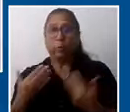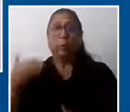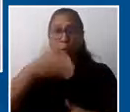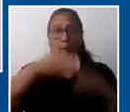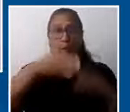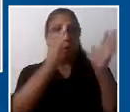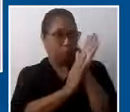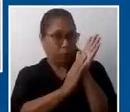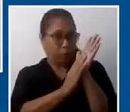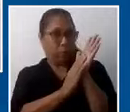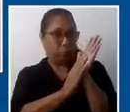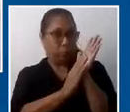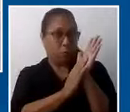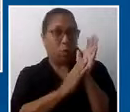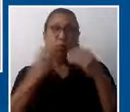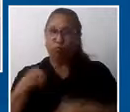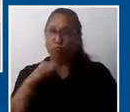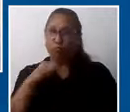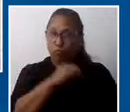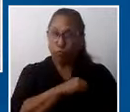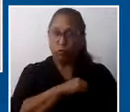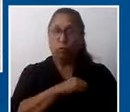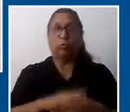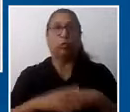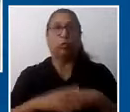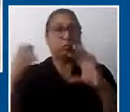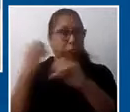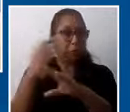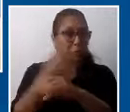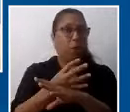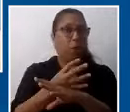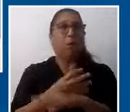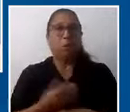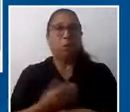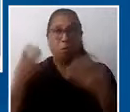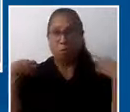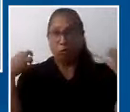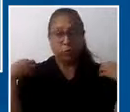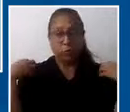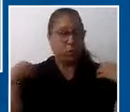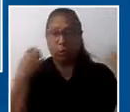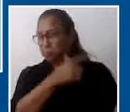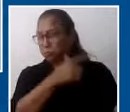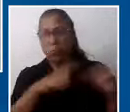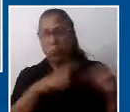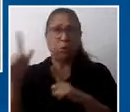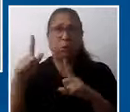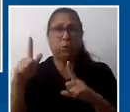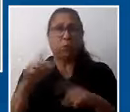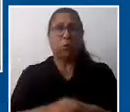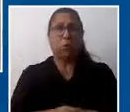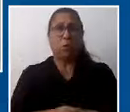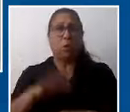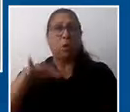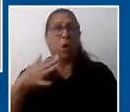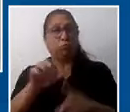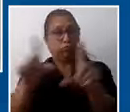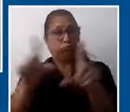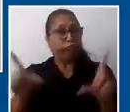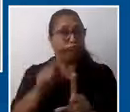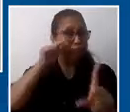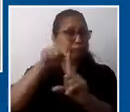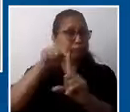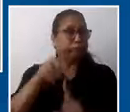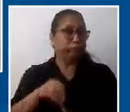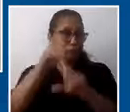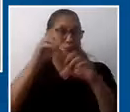Nuestros canales, tanto virtuales como físicos, se encuentran a disponibilidad. Hay áreas especializadas que ven el